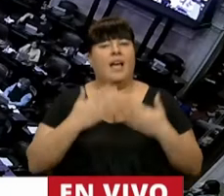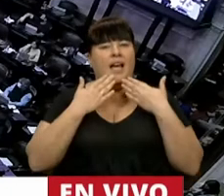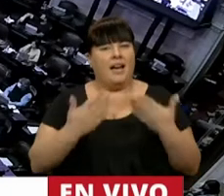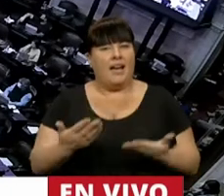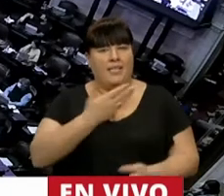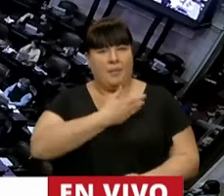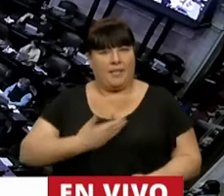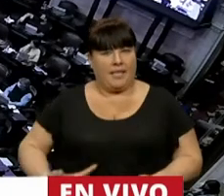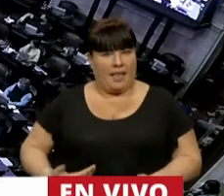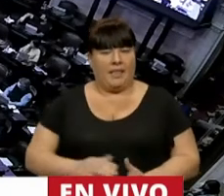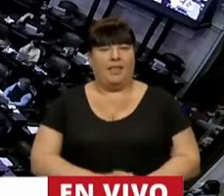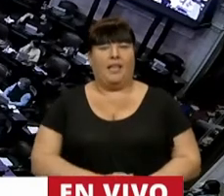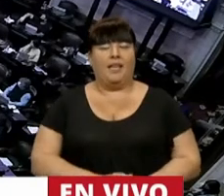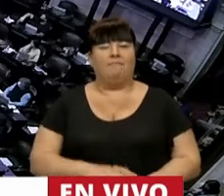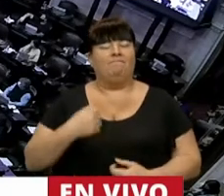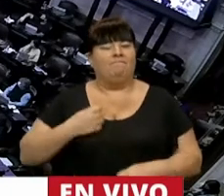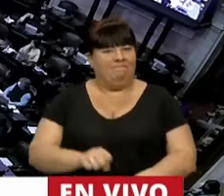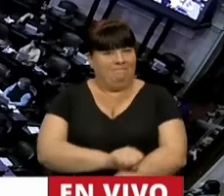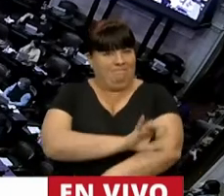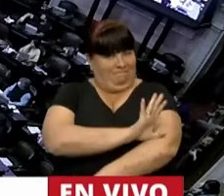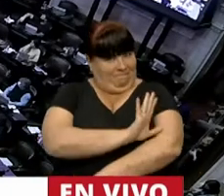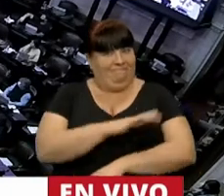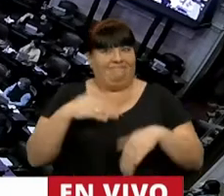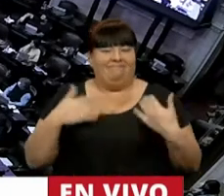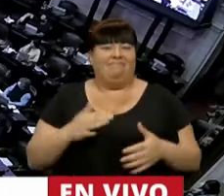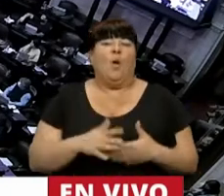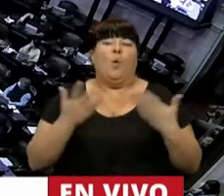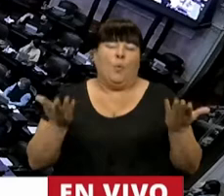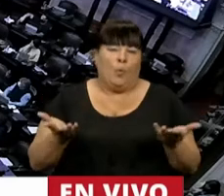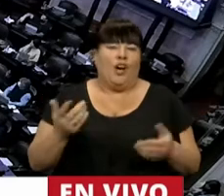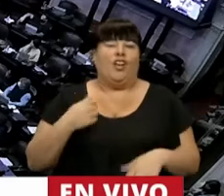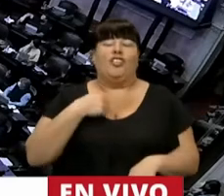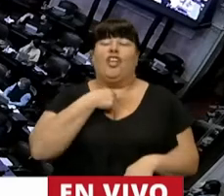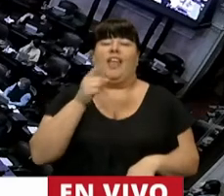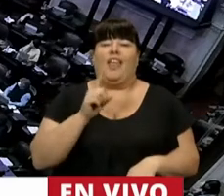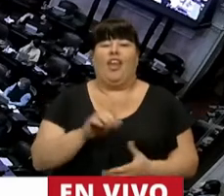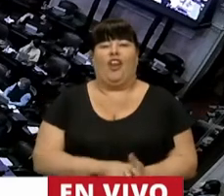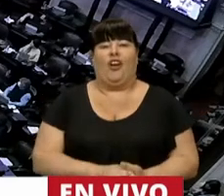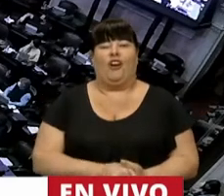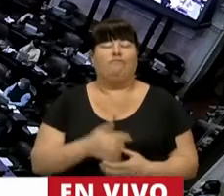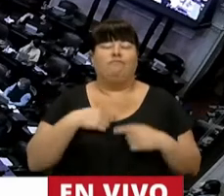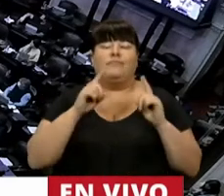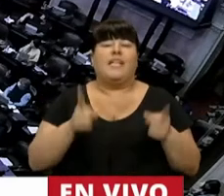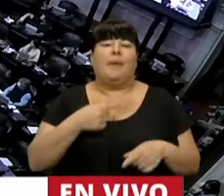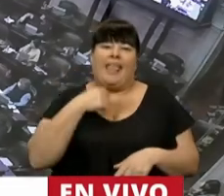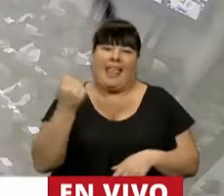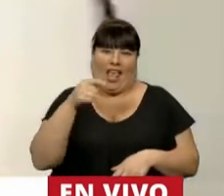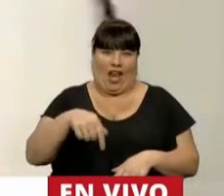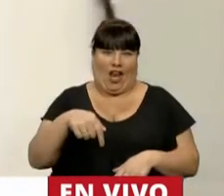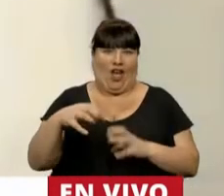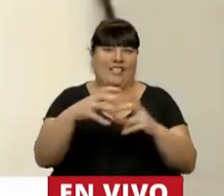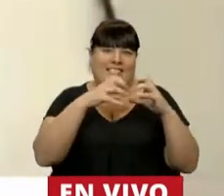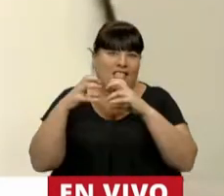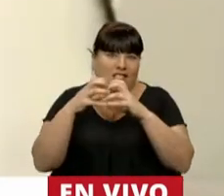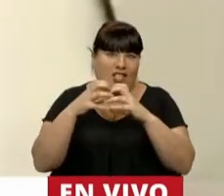Gracias, señor presidente. Me emocionó. Bueno, no quería dejar pasar esta